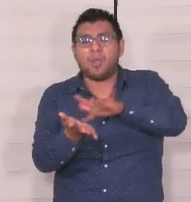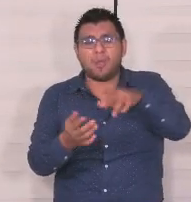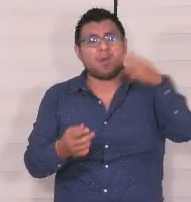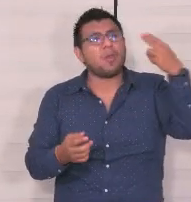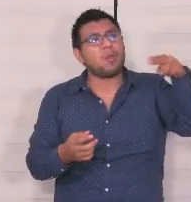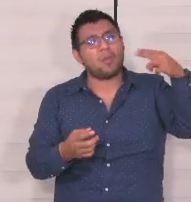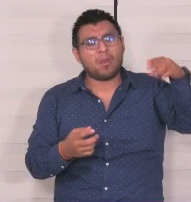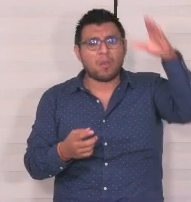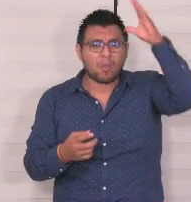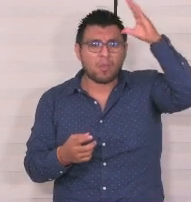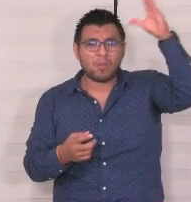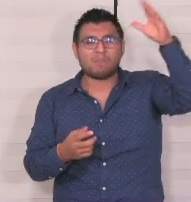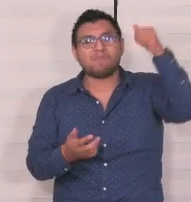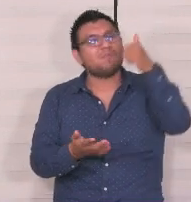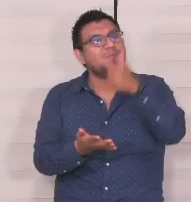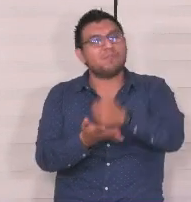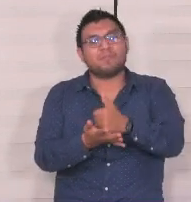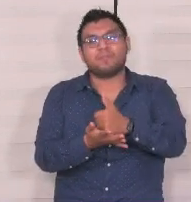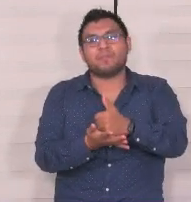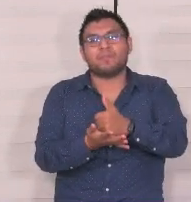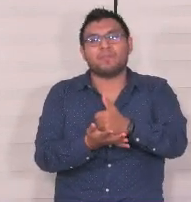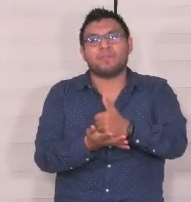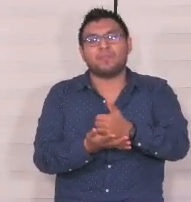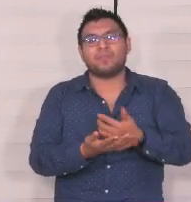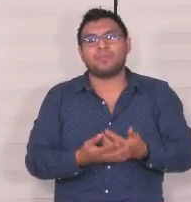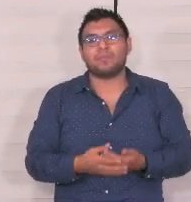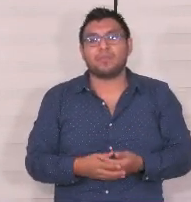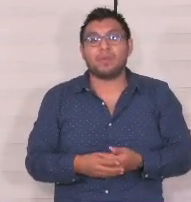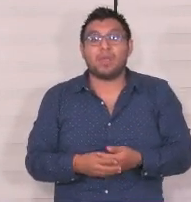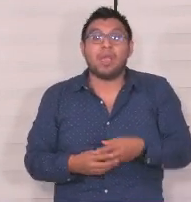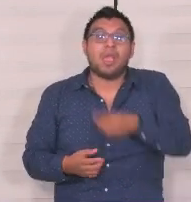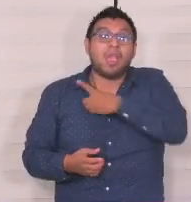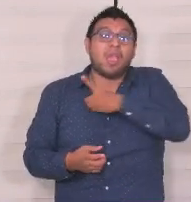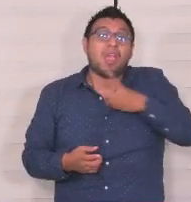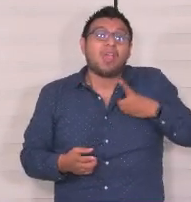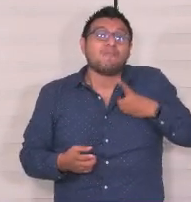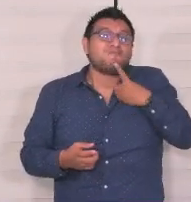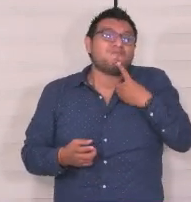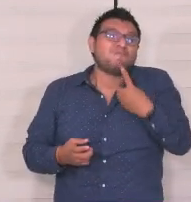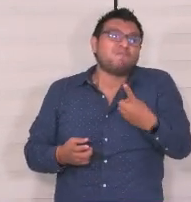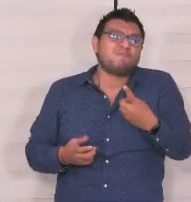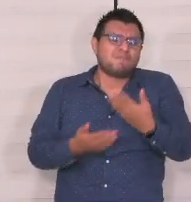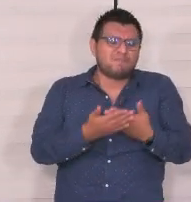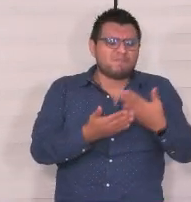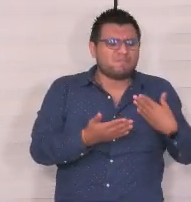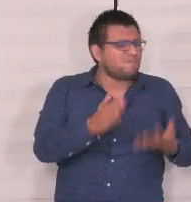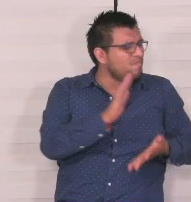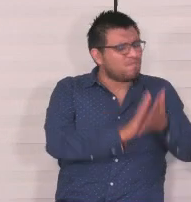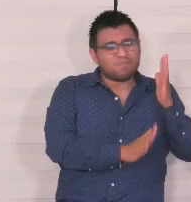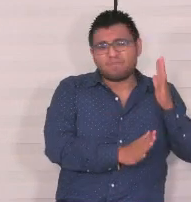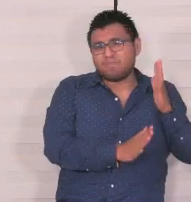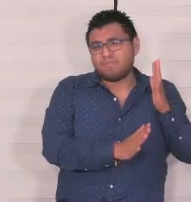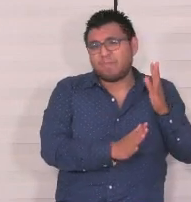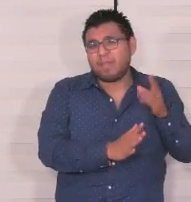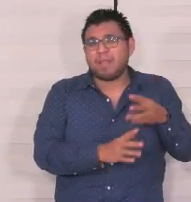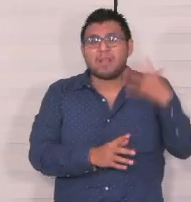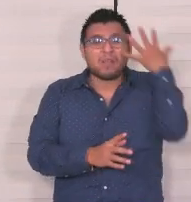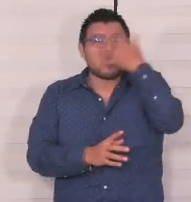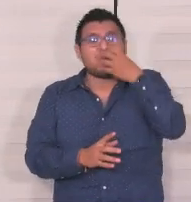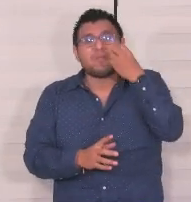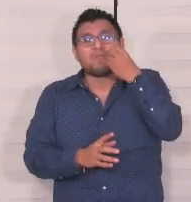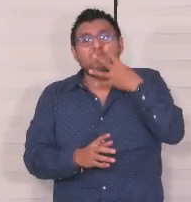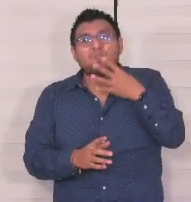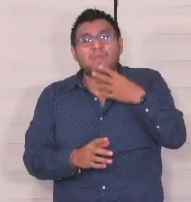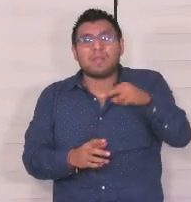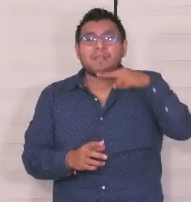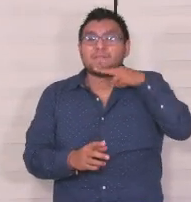Cristo. Amén. Y debo decirles antes de retirarme, qué hermoso sería